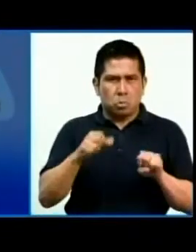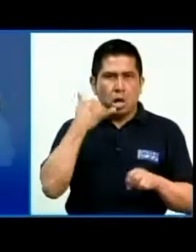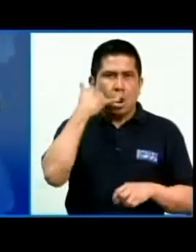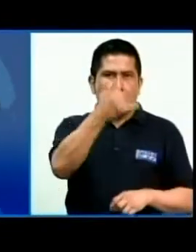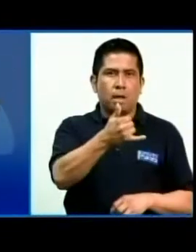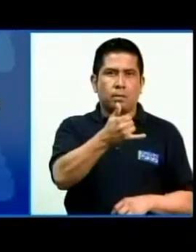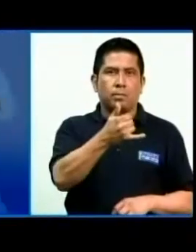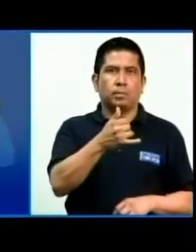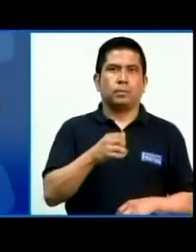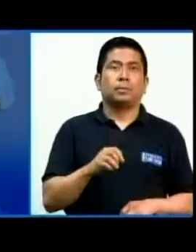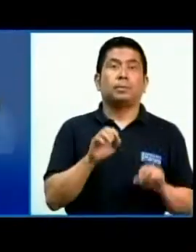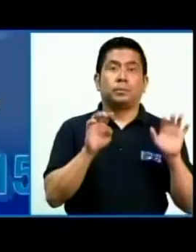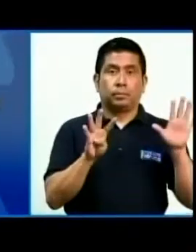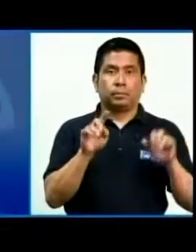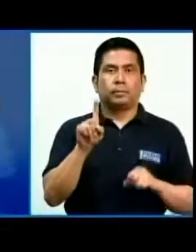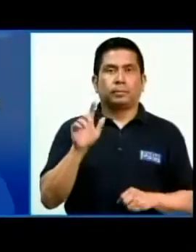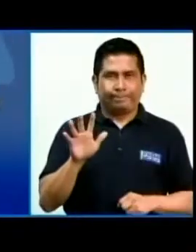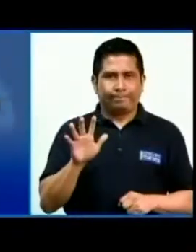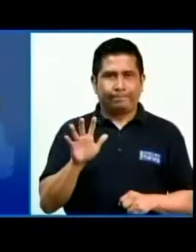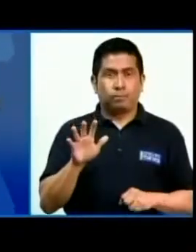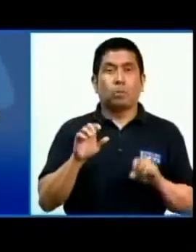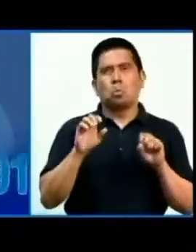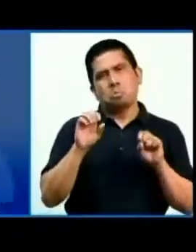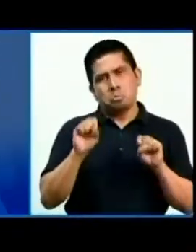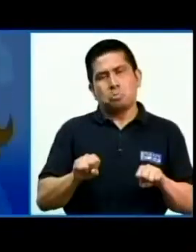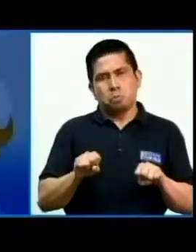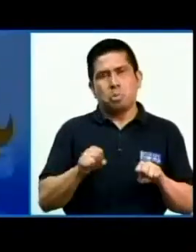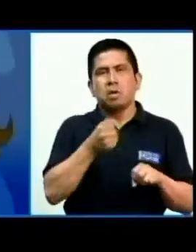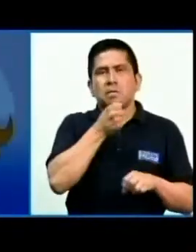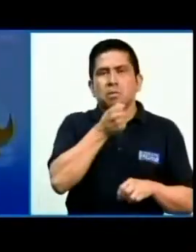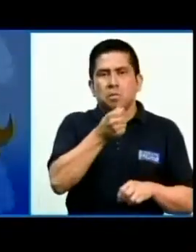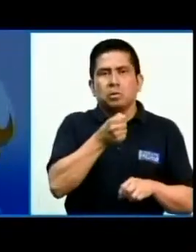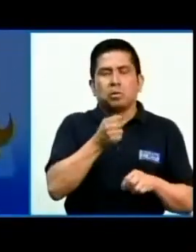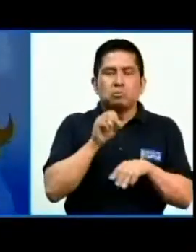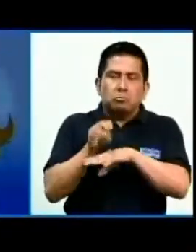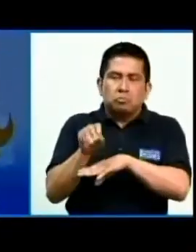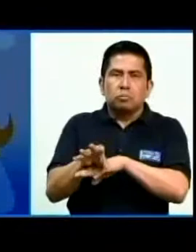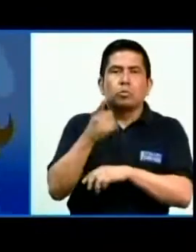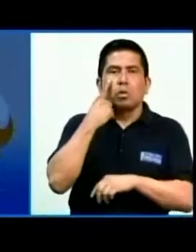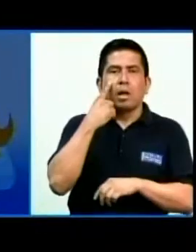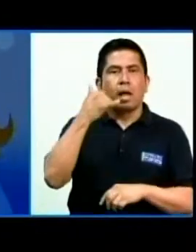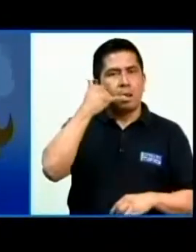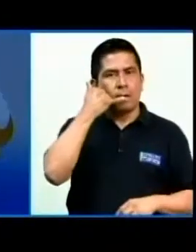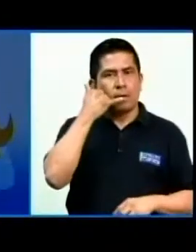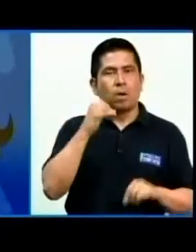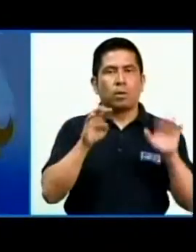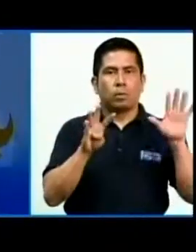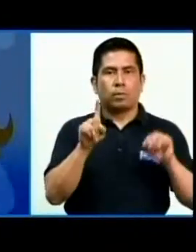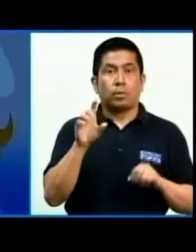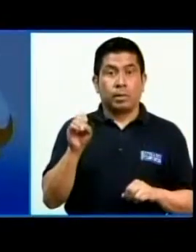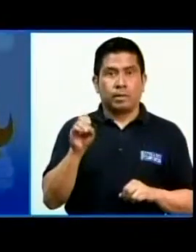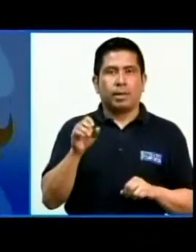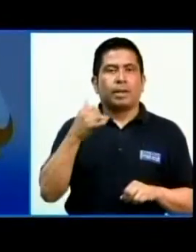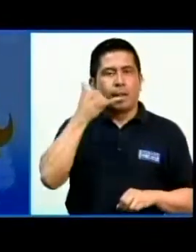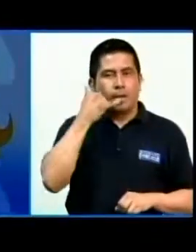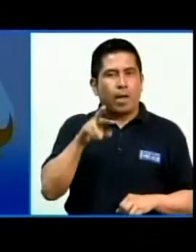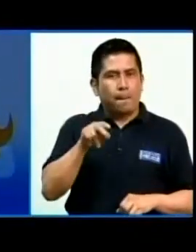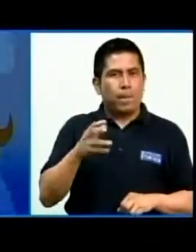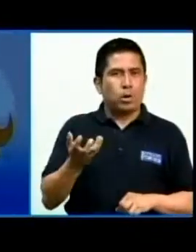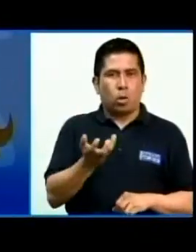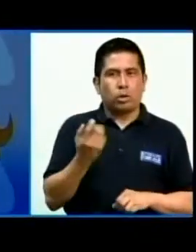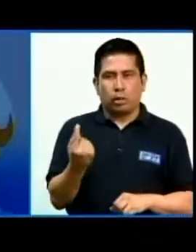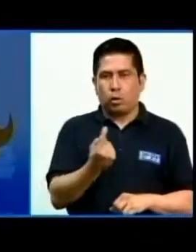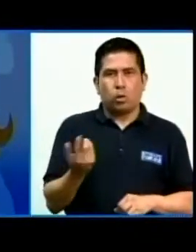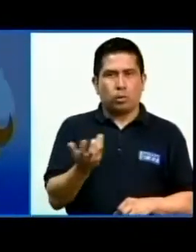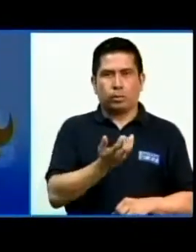puede realizar consulta llamando al teléfono 915 o puede solicitar información y asesoría en el teléfono 910, el